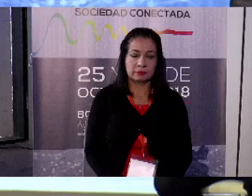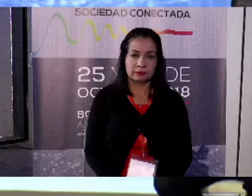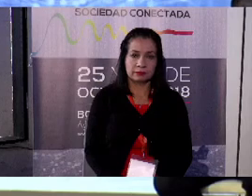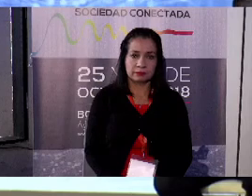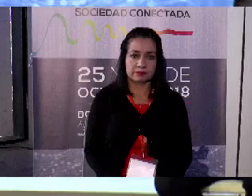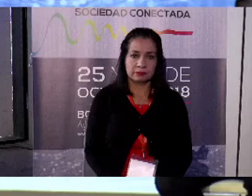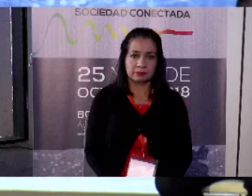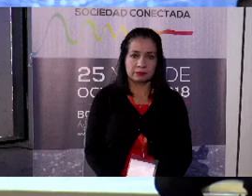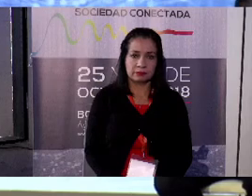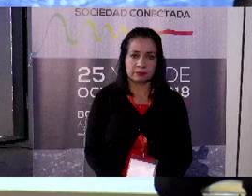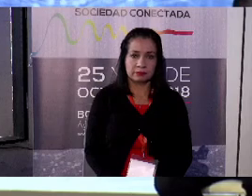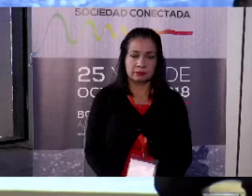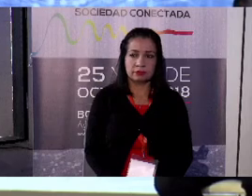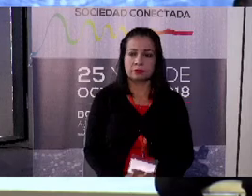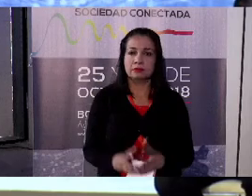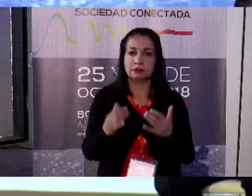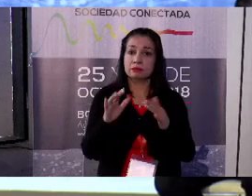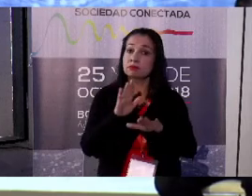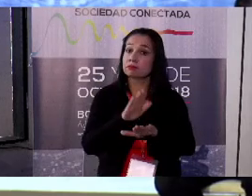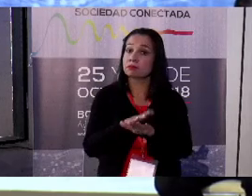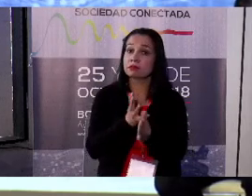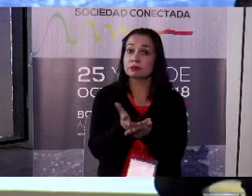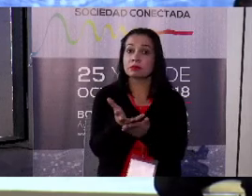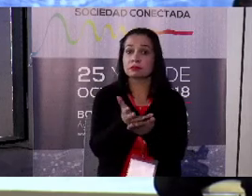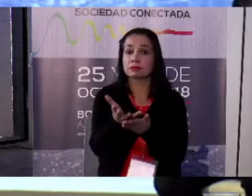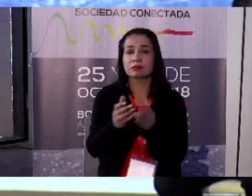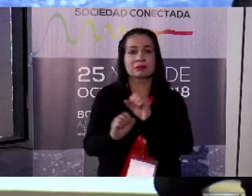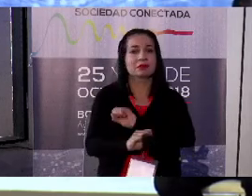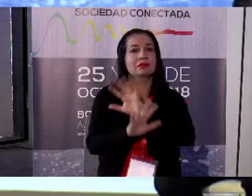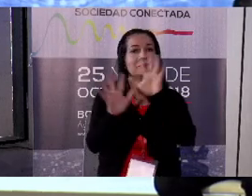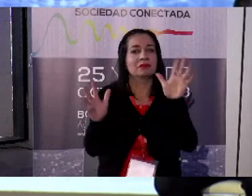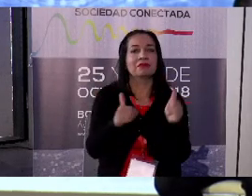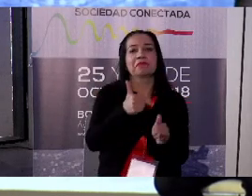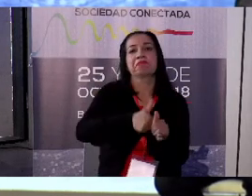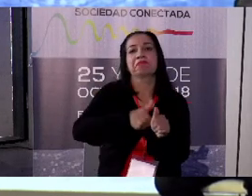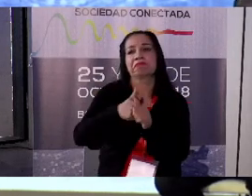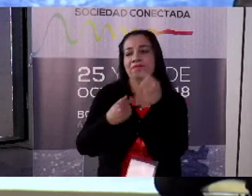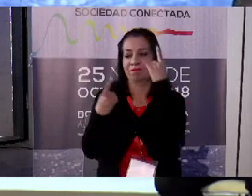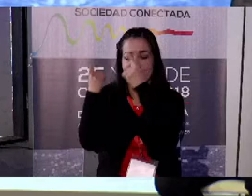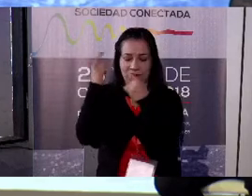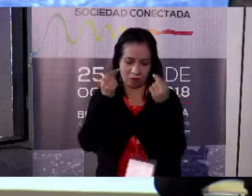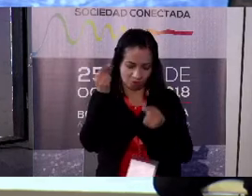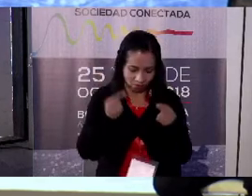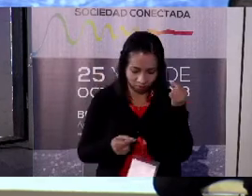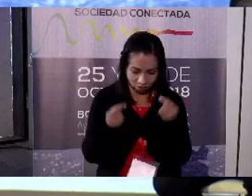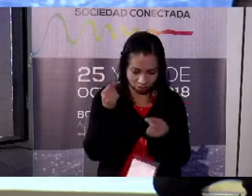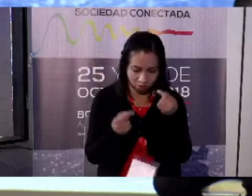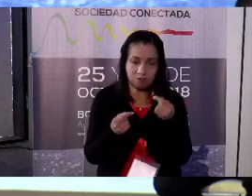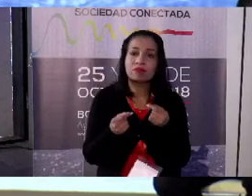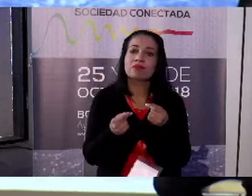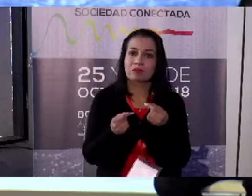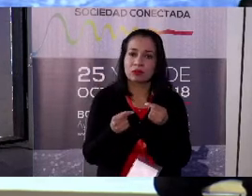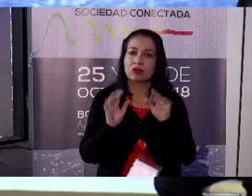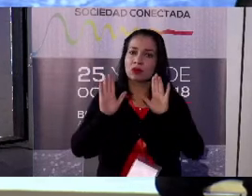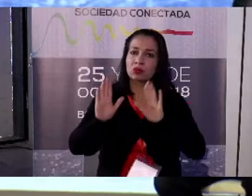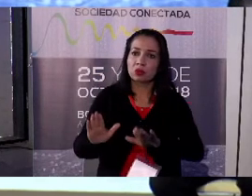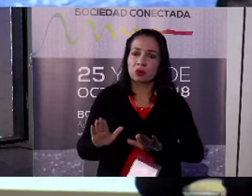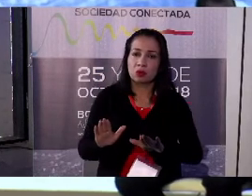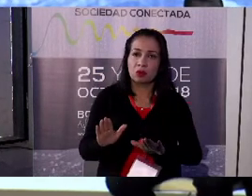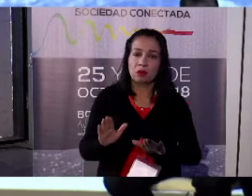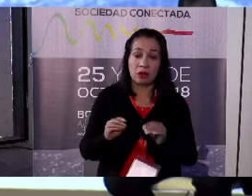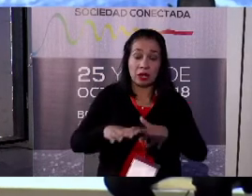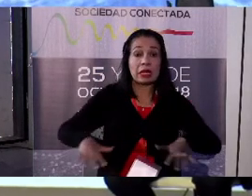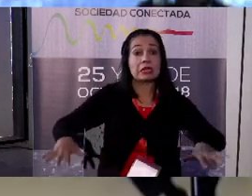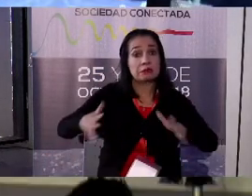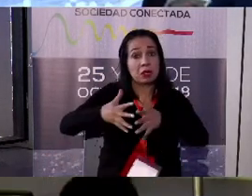Rafa dos mensajes muy claros cada quien haga sus propios cálculos y No necesariamente por tener una buena cantidad de